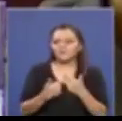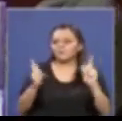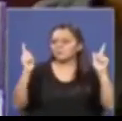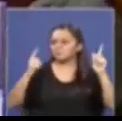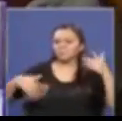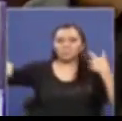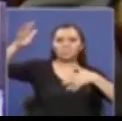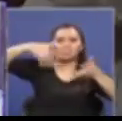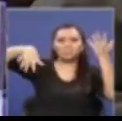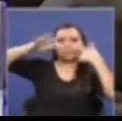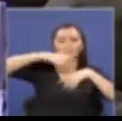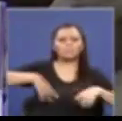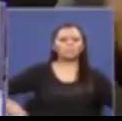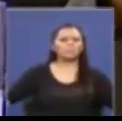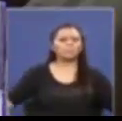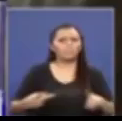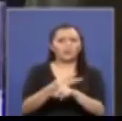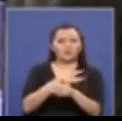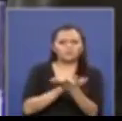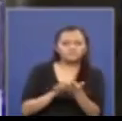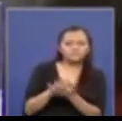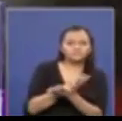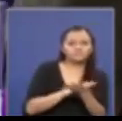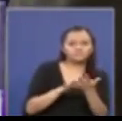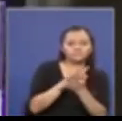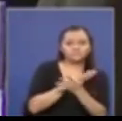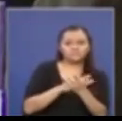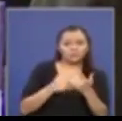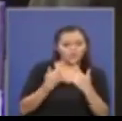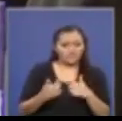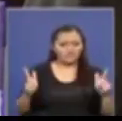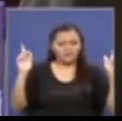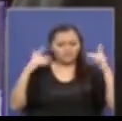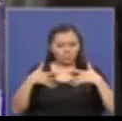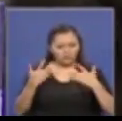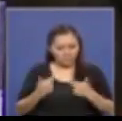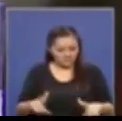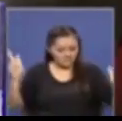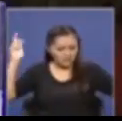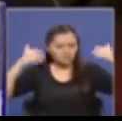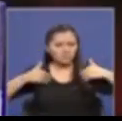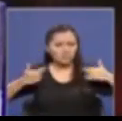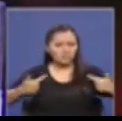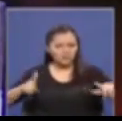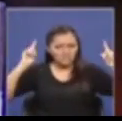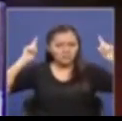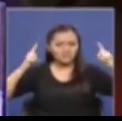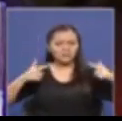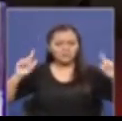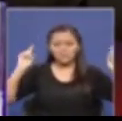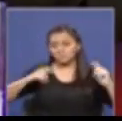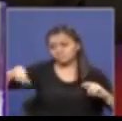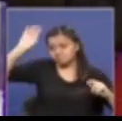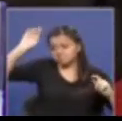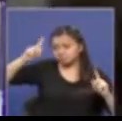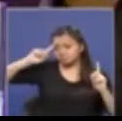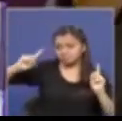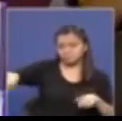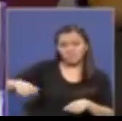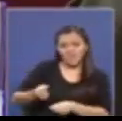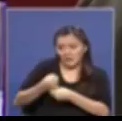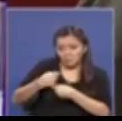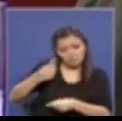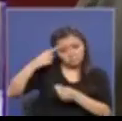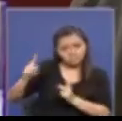y es la peor de las esclavitudes. Cuando mi libertad hace lo que me la gana, ¿ya? Y el otro pues que no tenga nada, que no tenga ni para